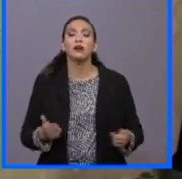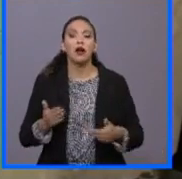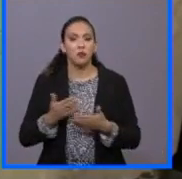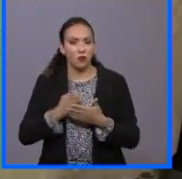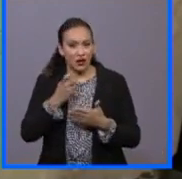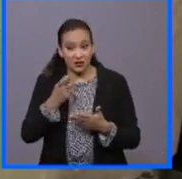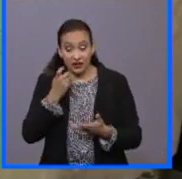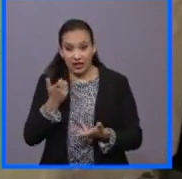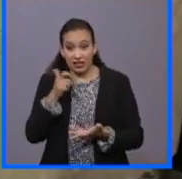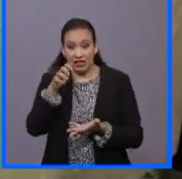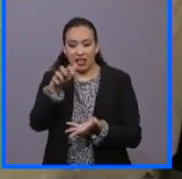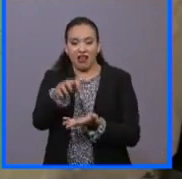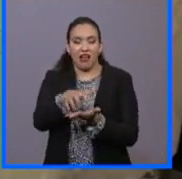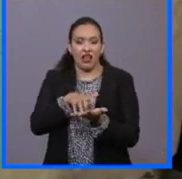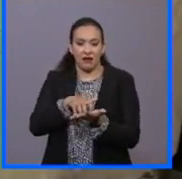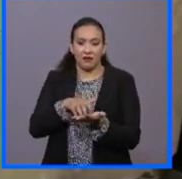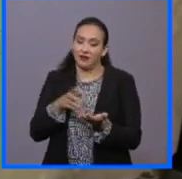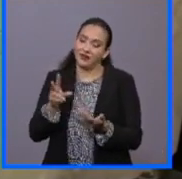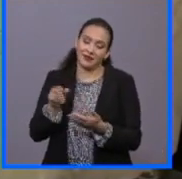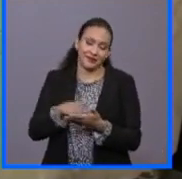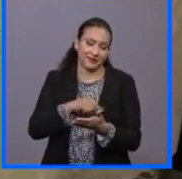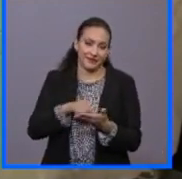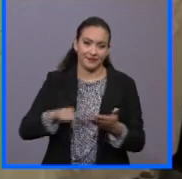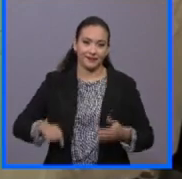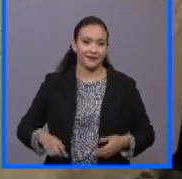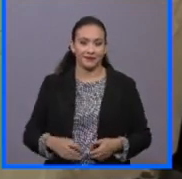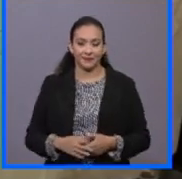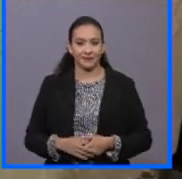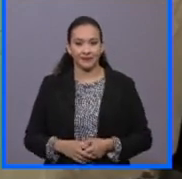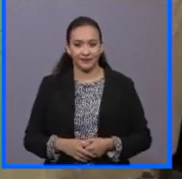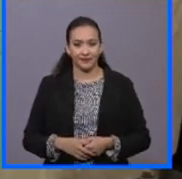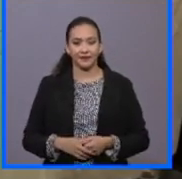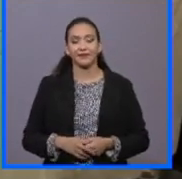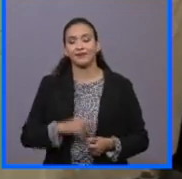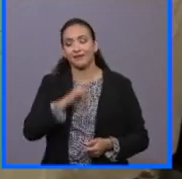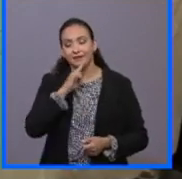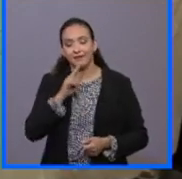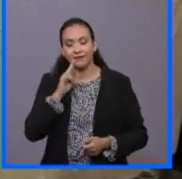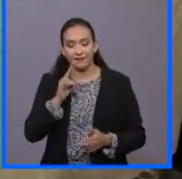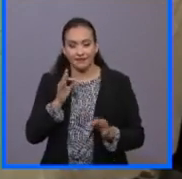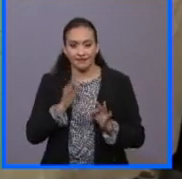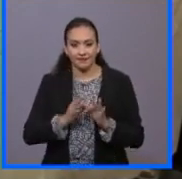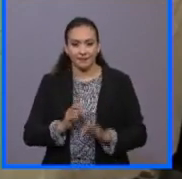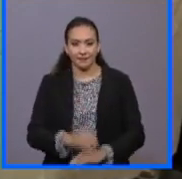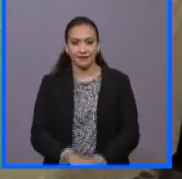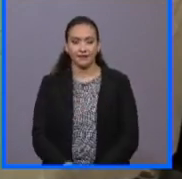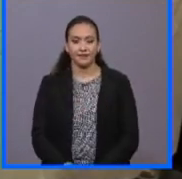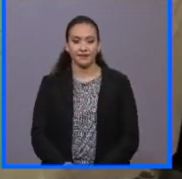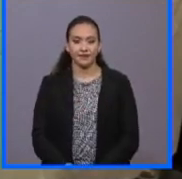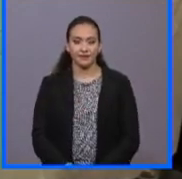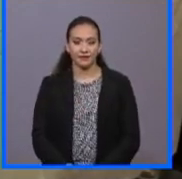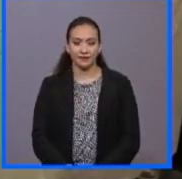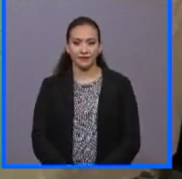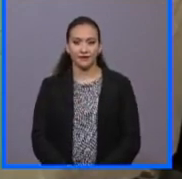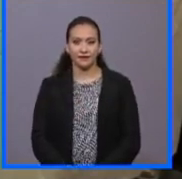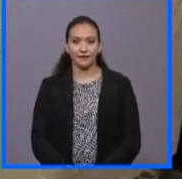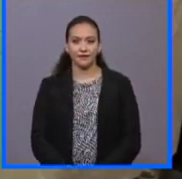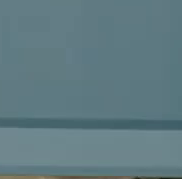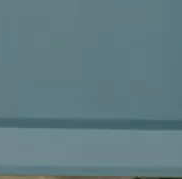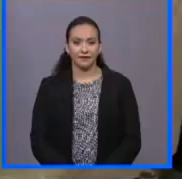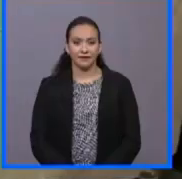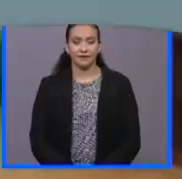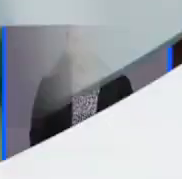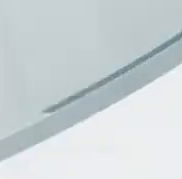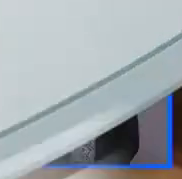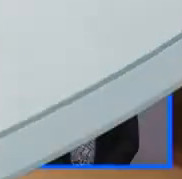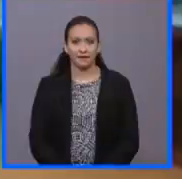proclamado simplemente queda cancelada. Para el canal del Poder Judicial de la Federación, Lorena Sánchez Cabrera.